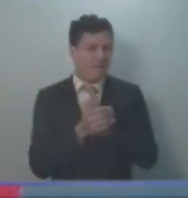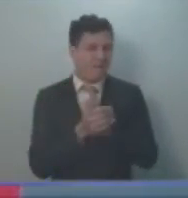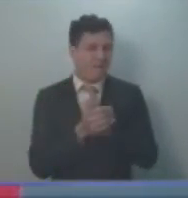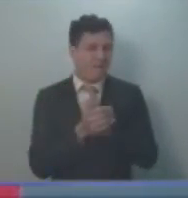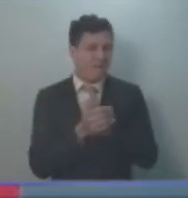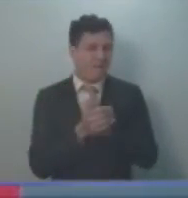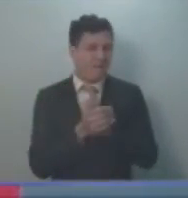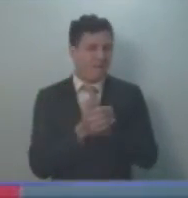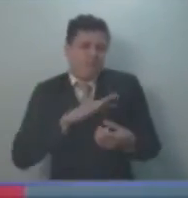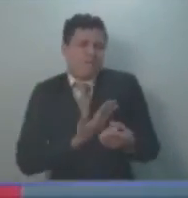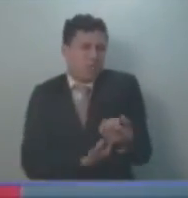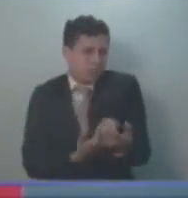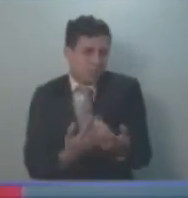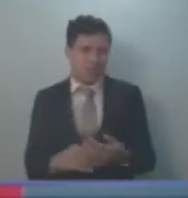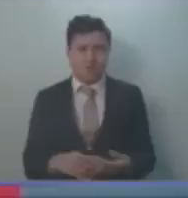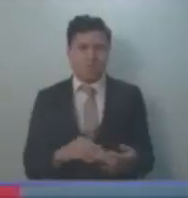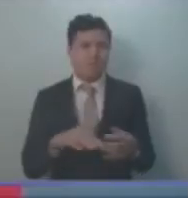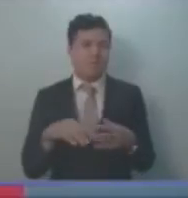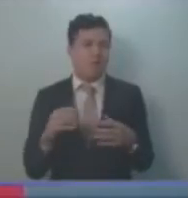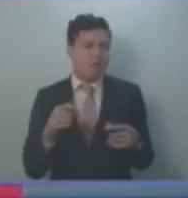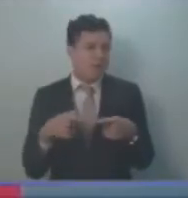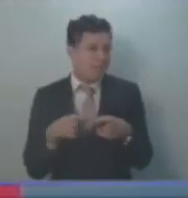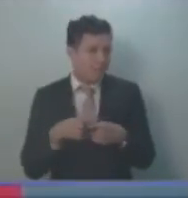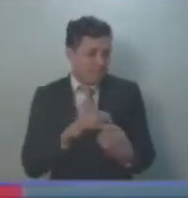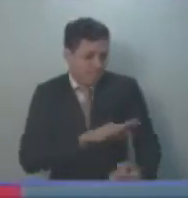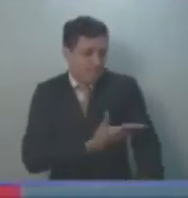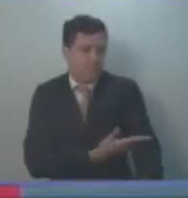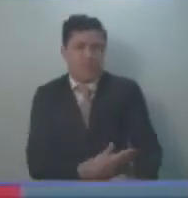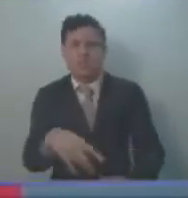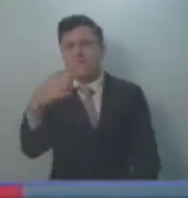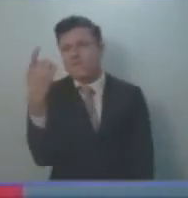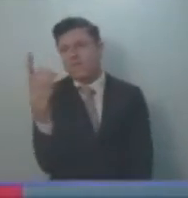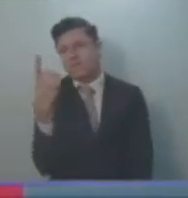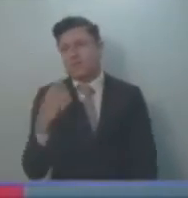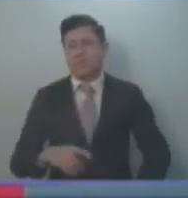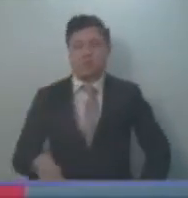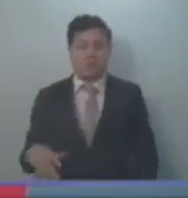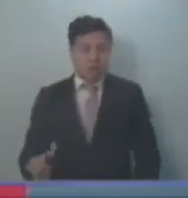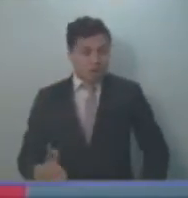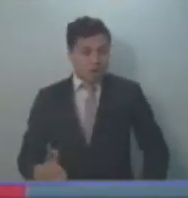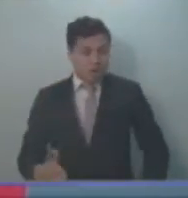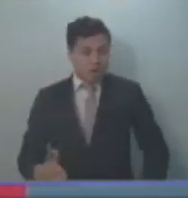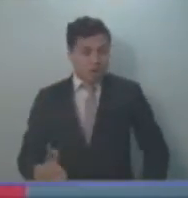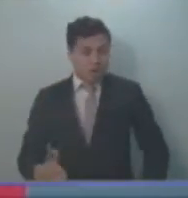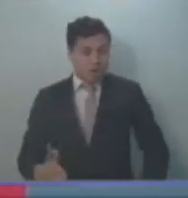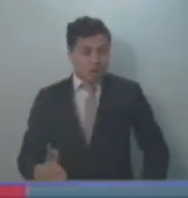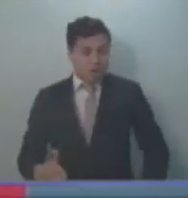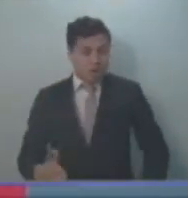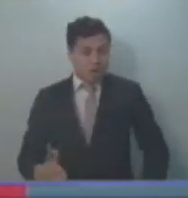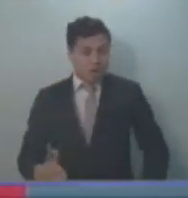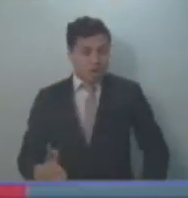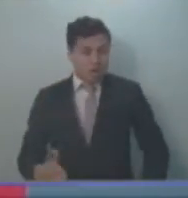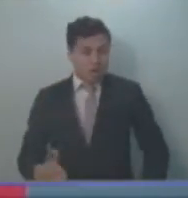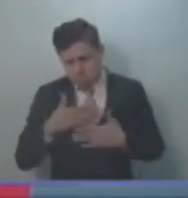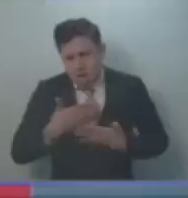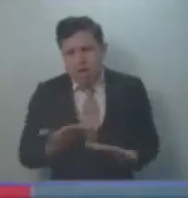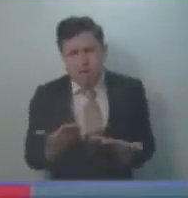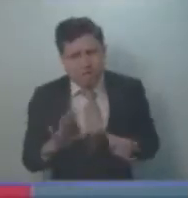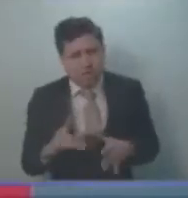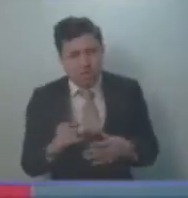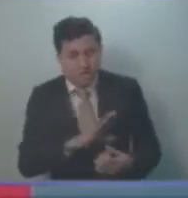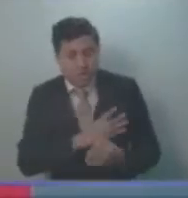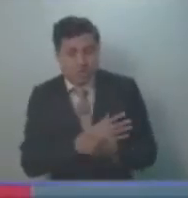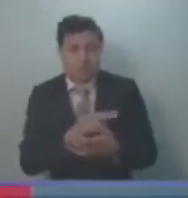lo padecen, sus familias y las comunidades. 4. Que los trabajadores que sufren de estas enfermedades